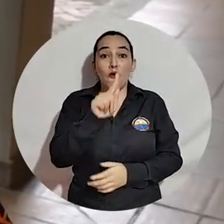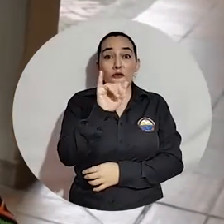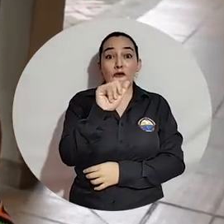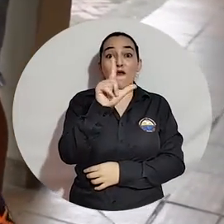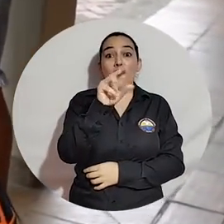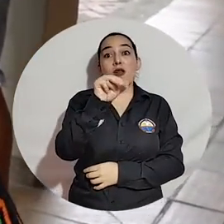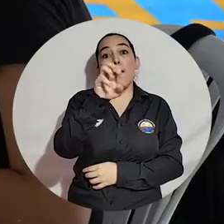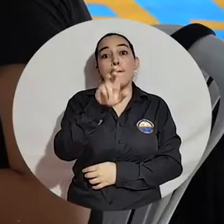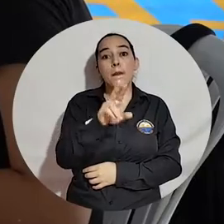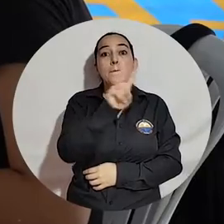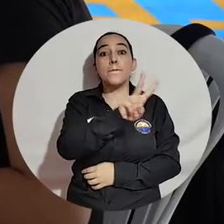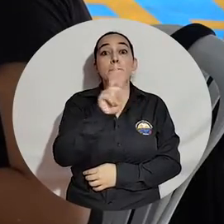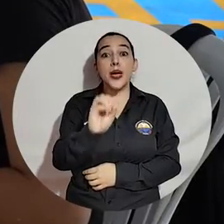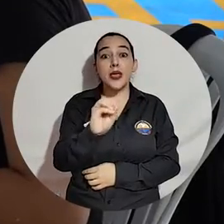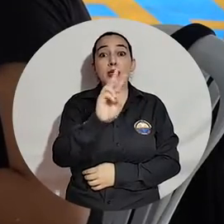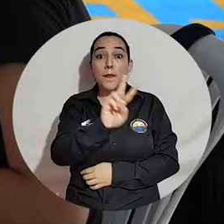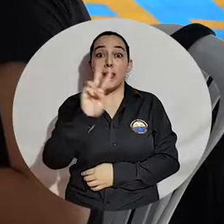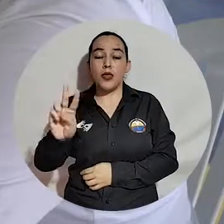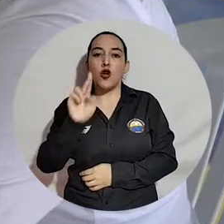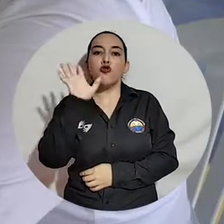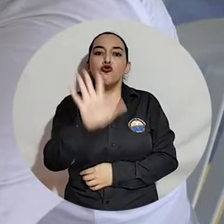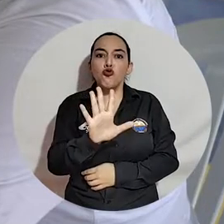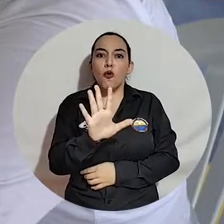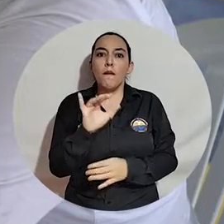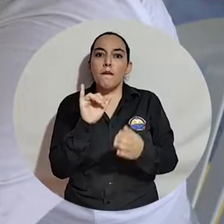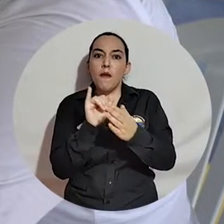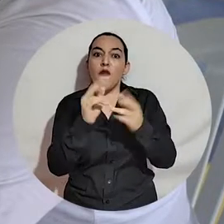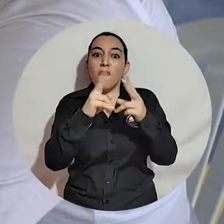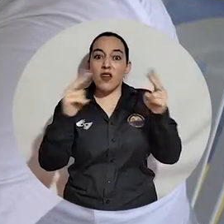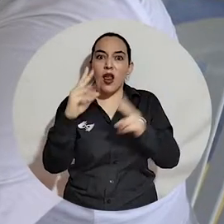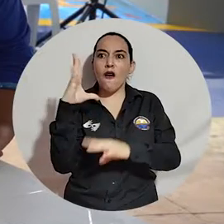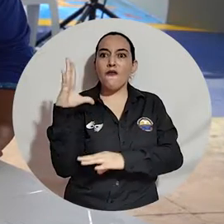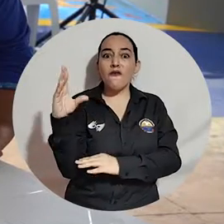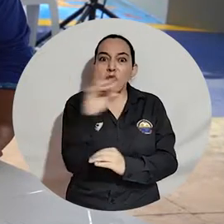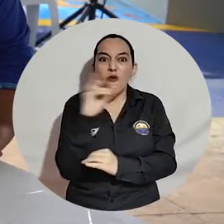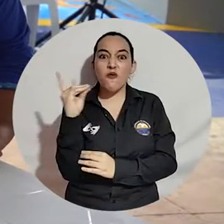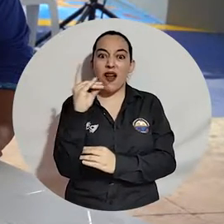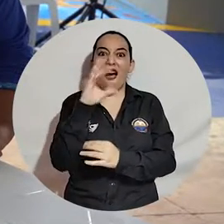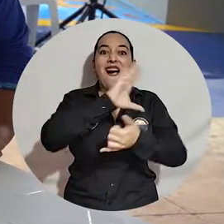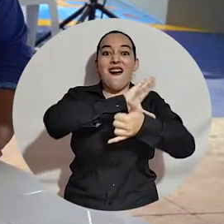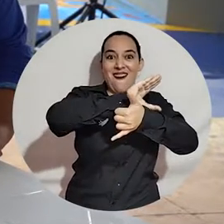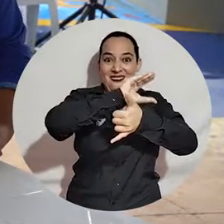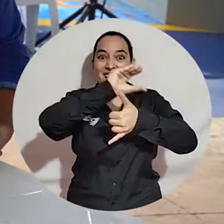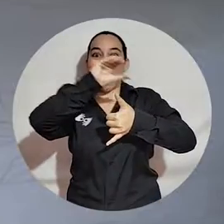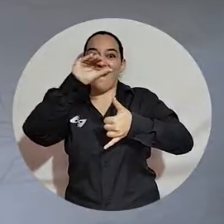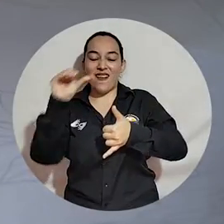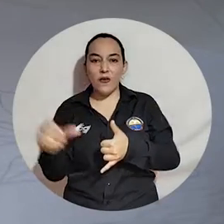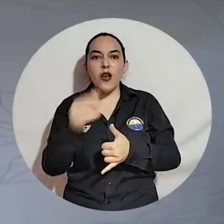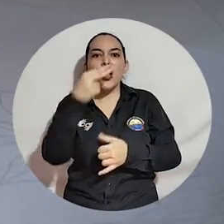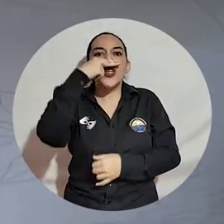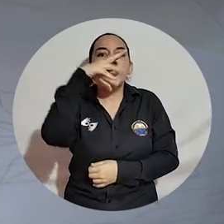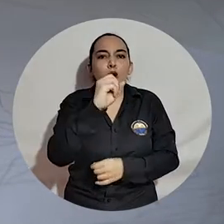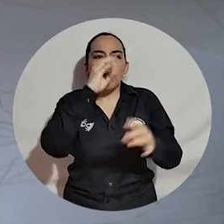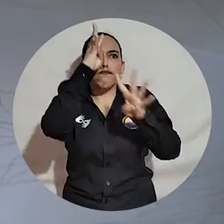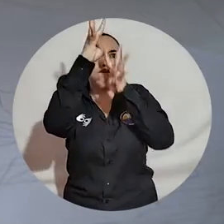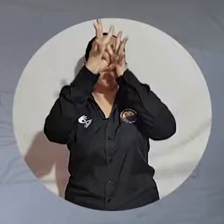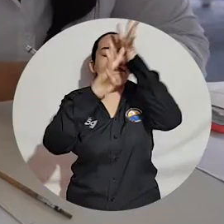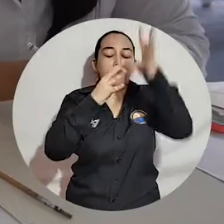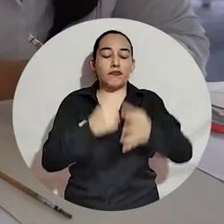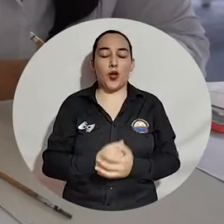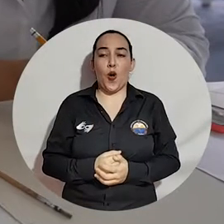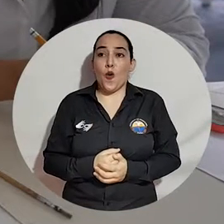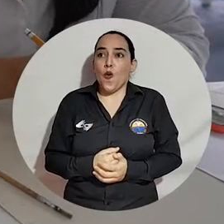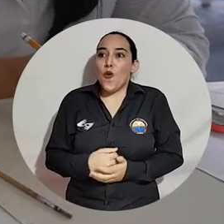de la FILSMAR 2022 se realizó el Festival de Fábulas del Caribe, un espacio en donde los niños dejaron volar su